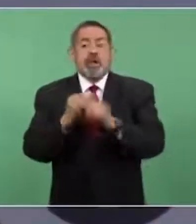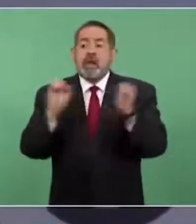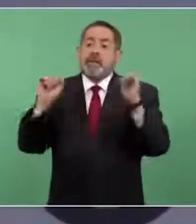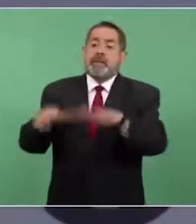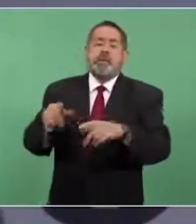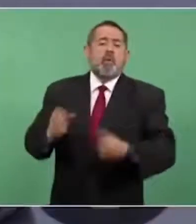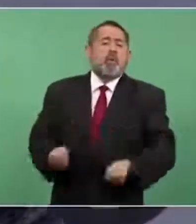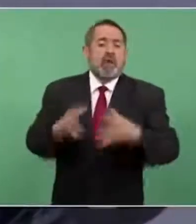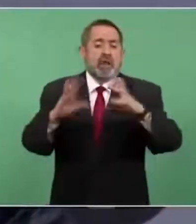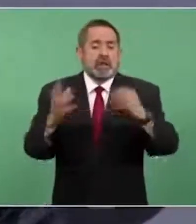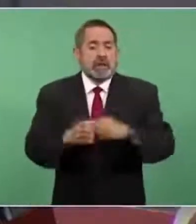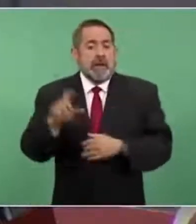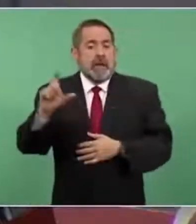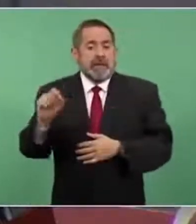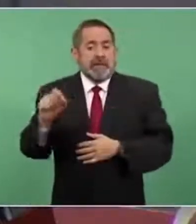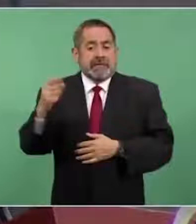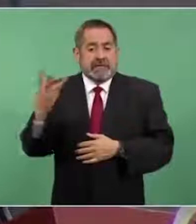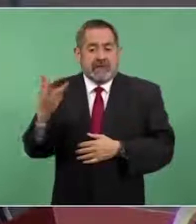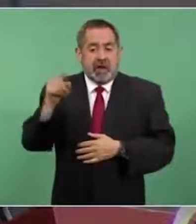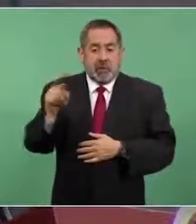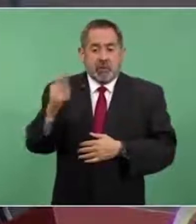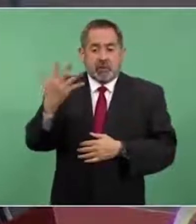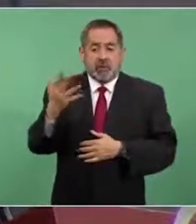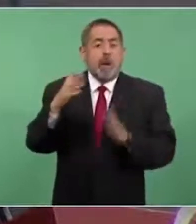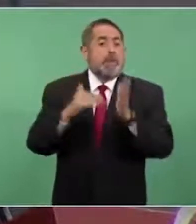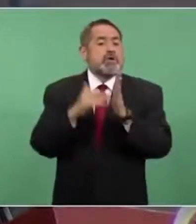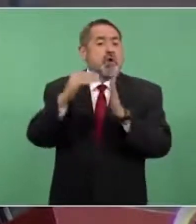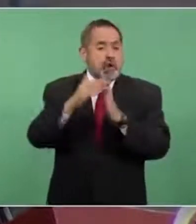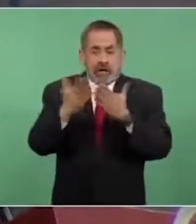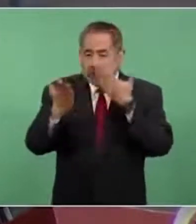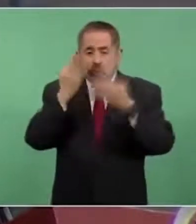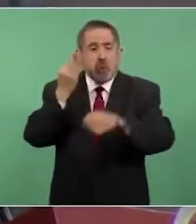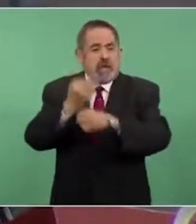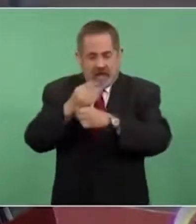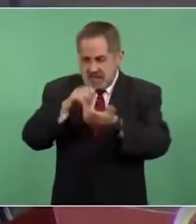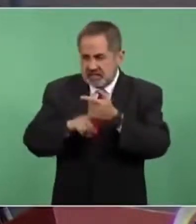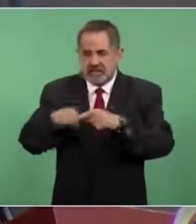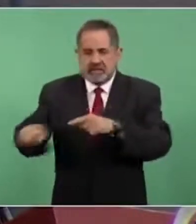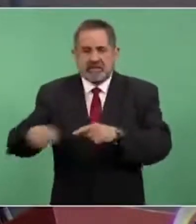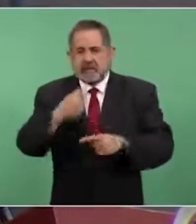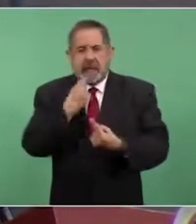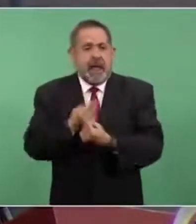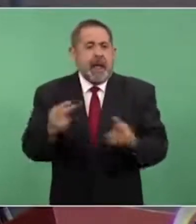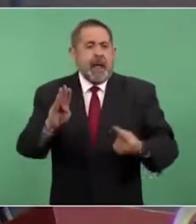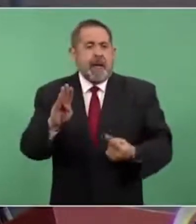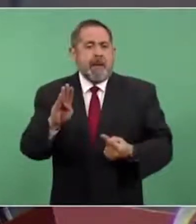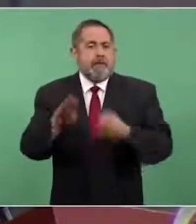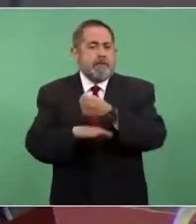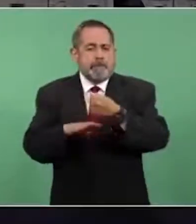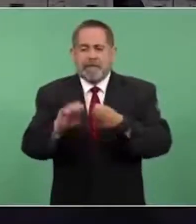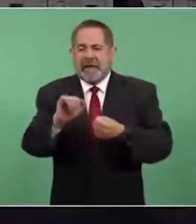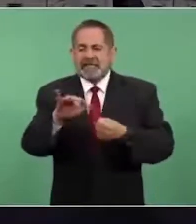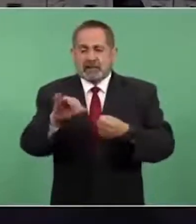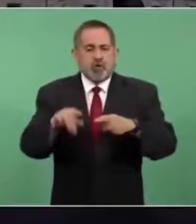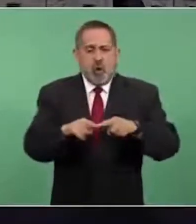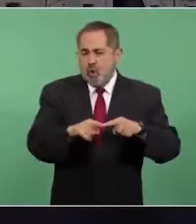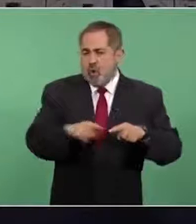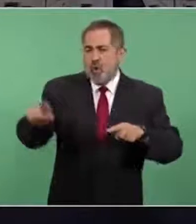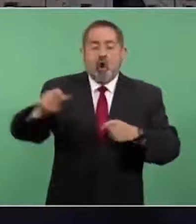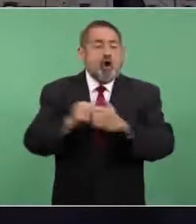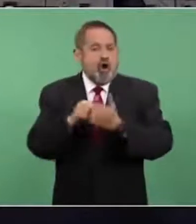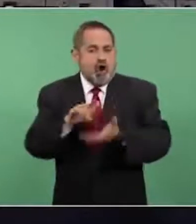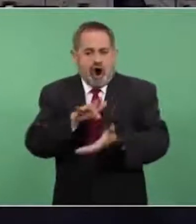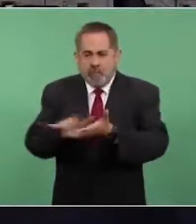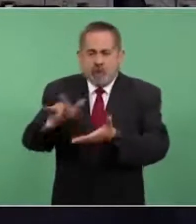aulas 23.5 millones de estudiantes de nivel básico, con el apoyo, y